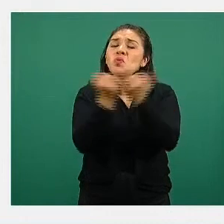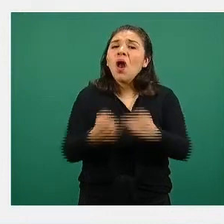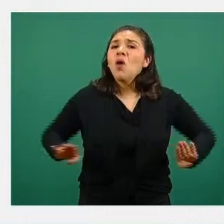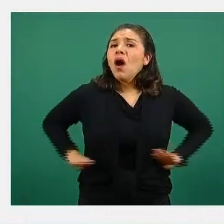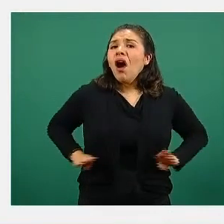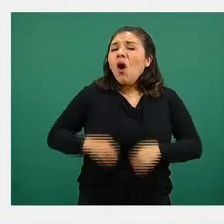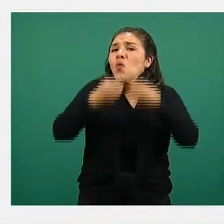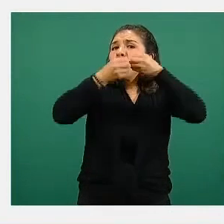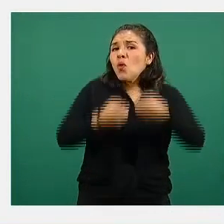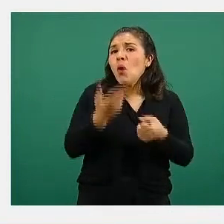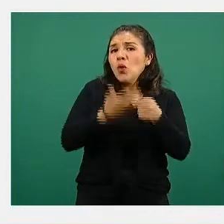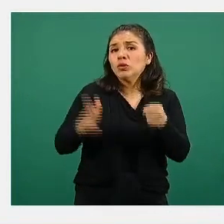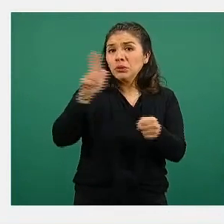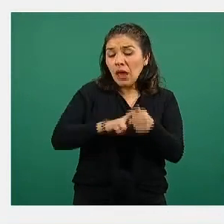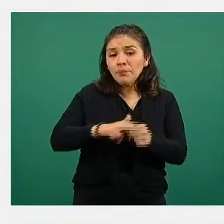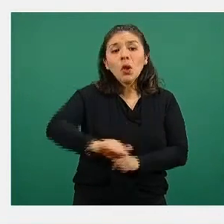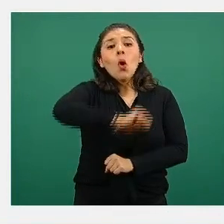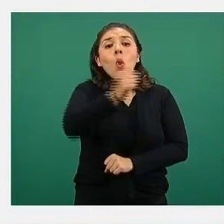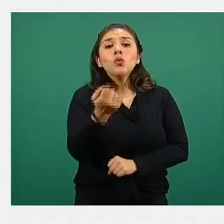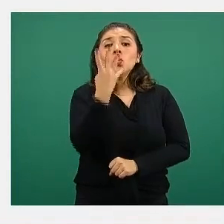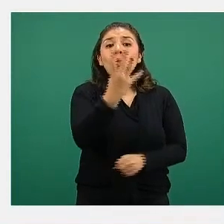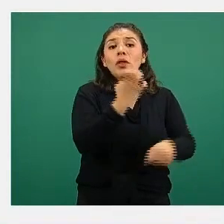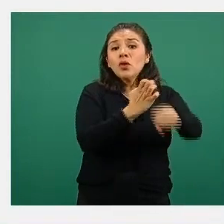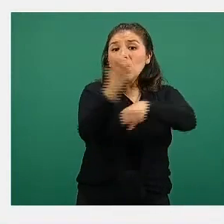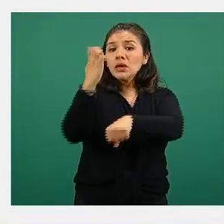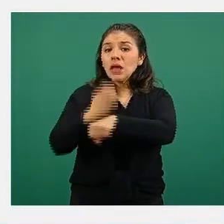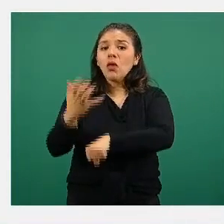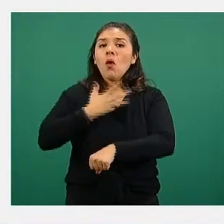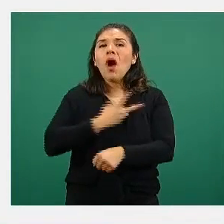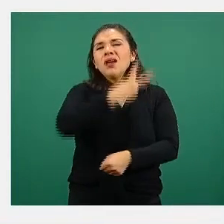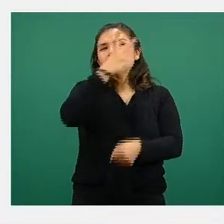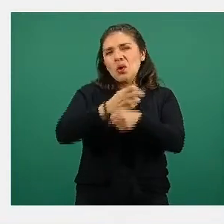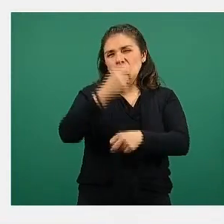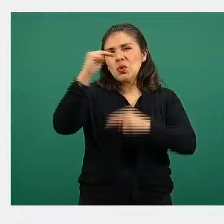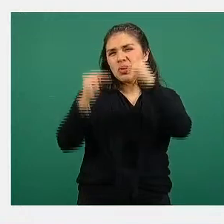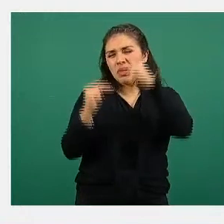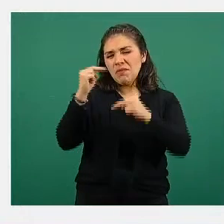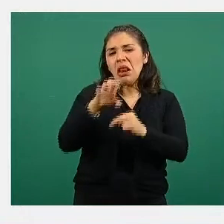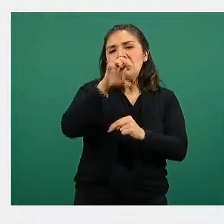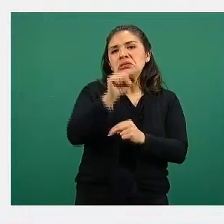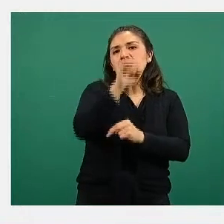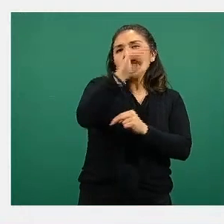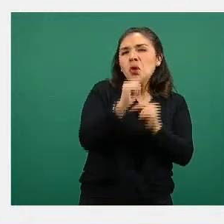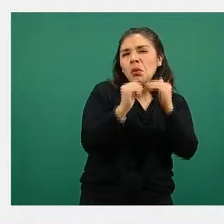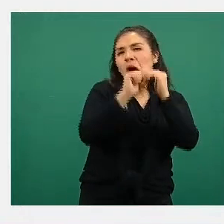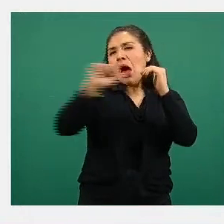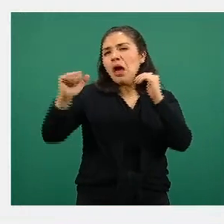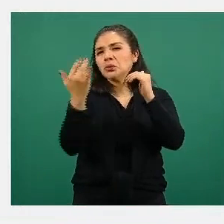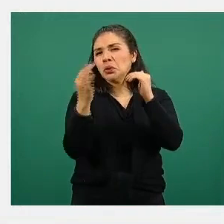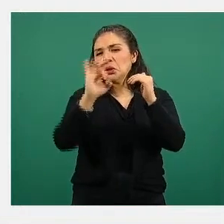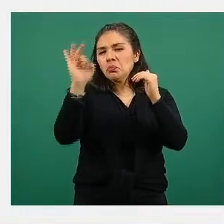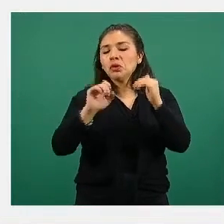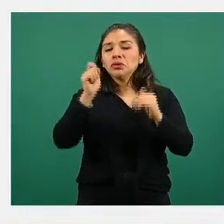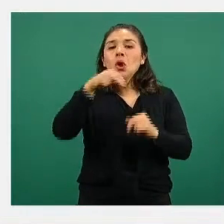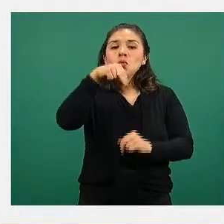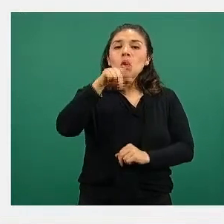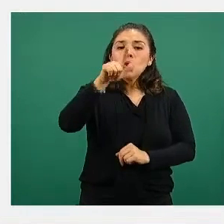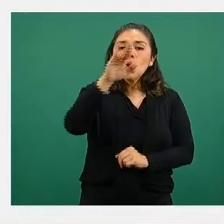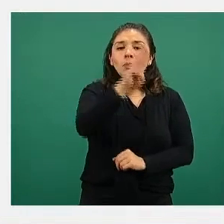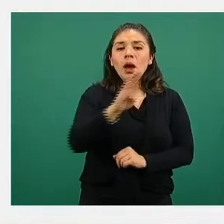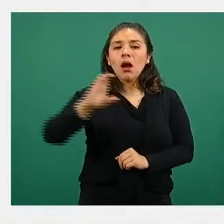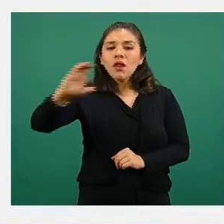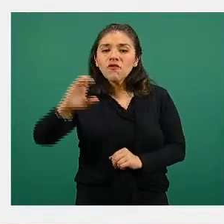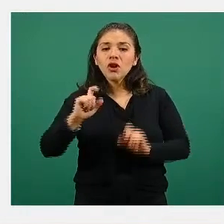ocupación. Tenemos también otras 4 entidades que están en el siguiente rango, entre el 69 y el 50%, que son Nuevo León,